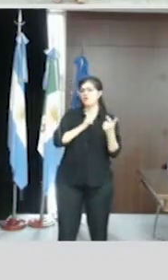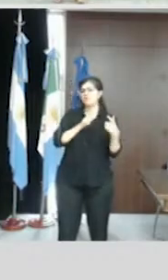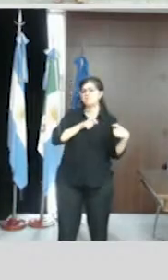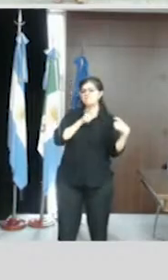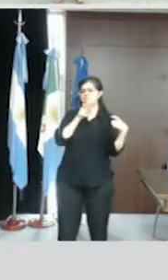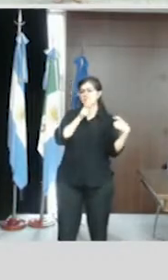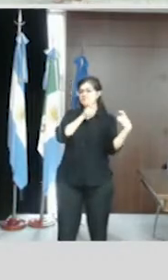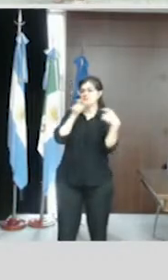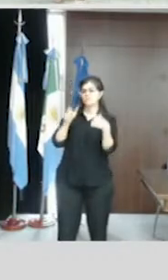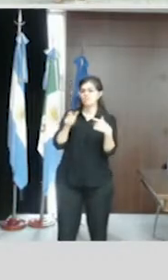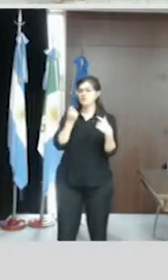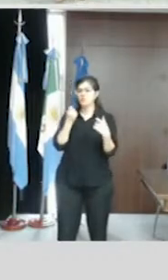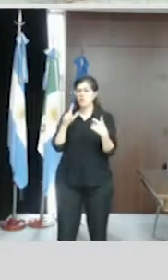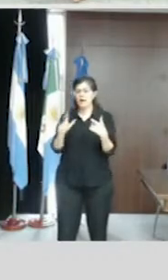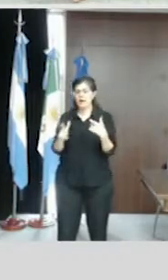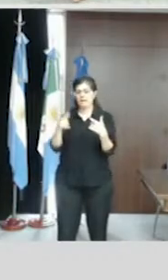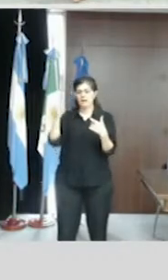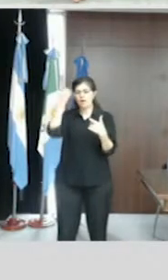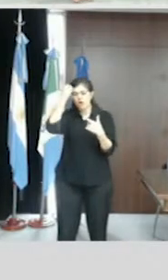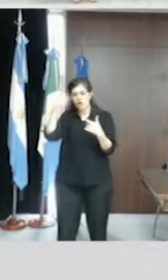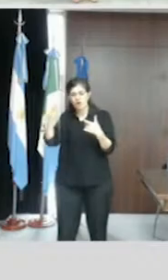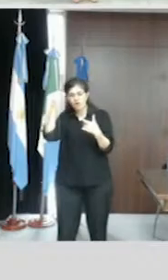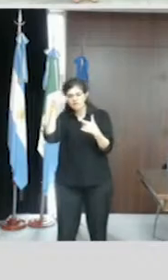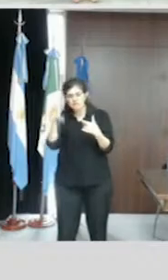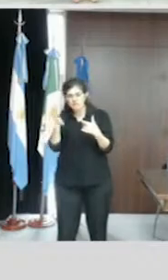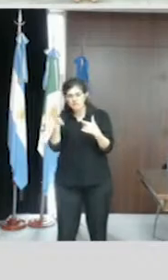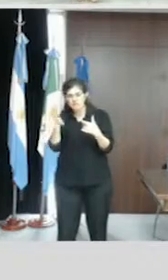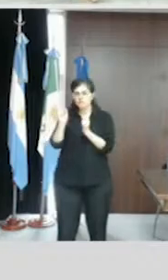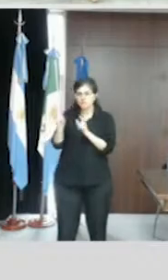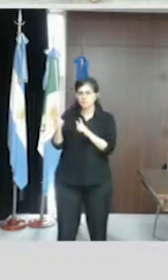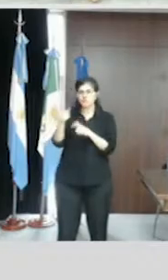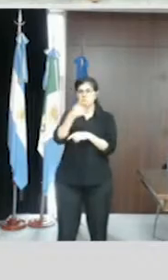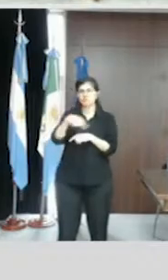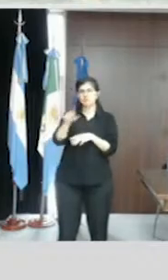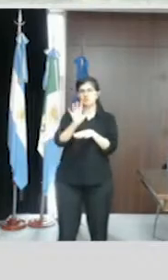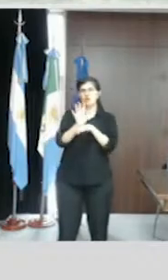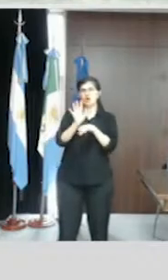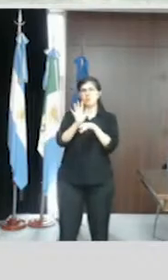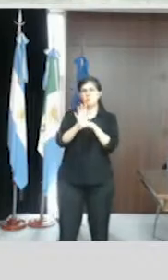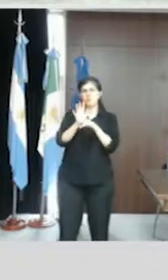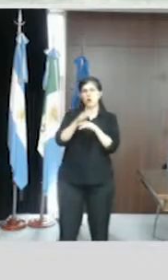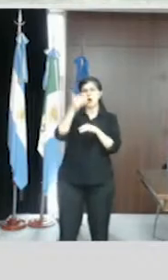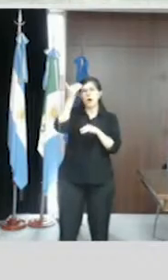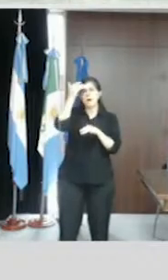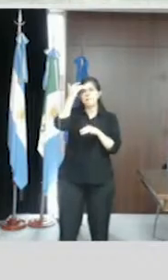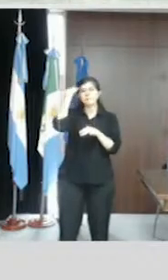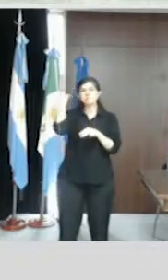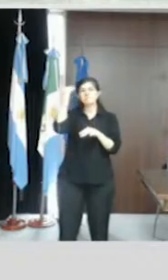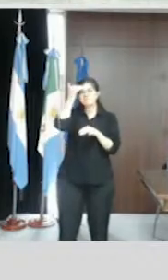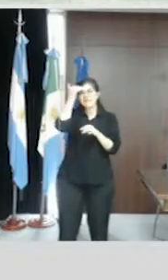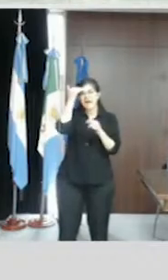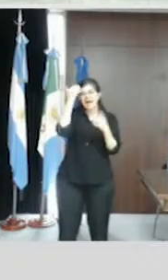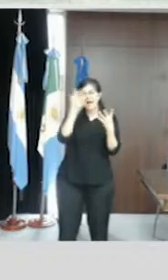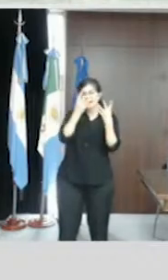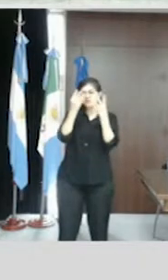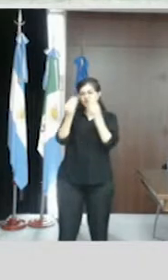apoyo. Somos una suerte de prótesis cognitiva de las personas mayores para recordarle otra vez